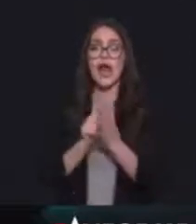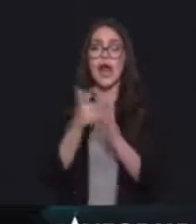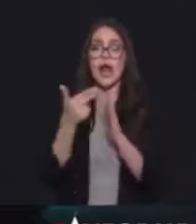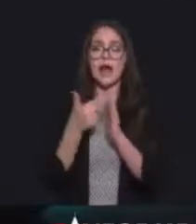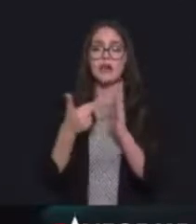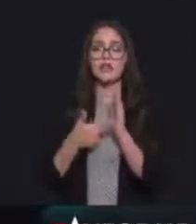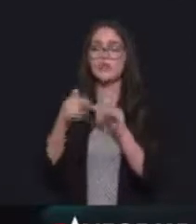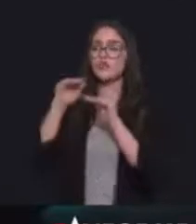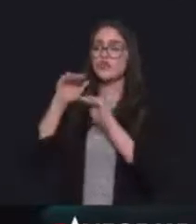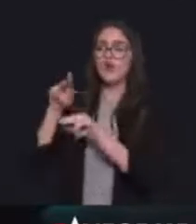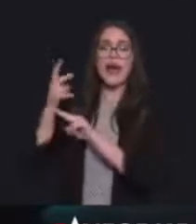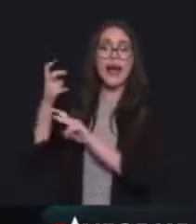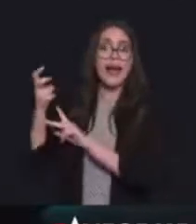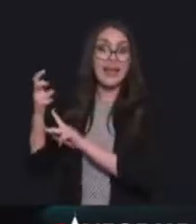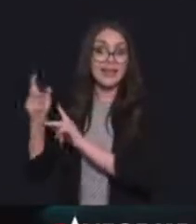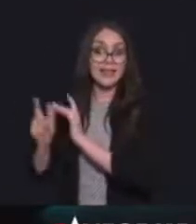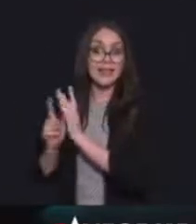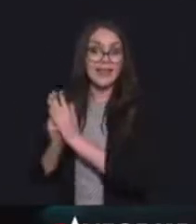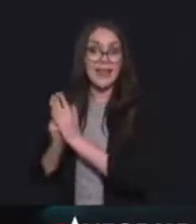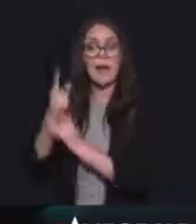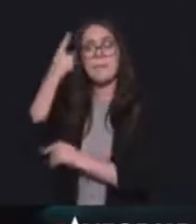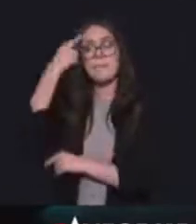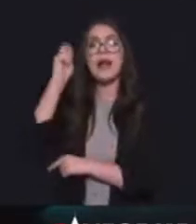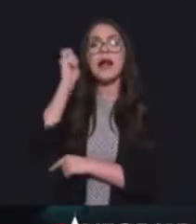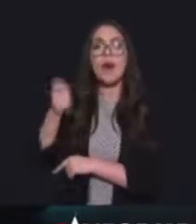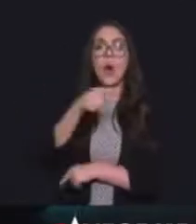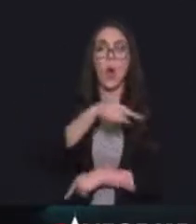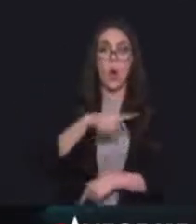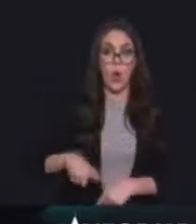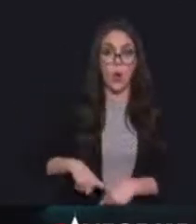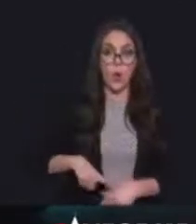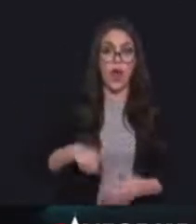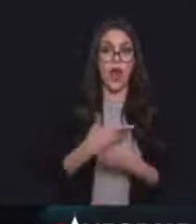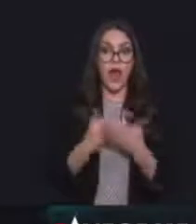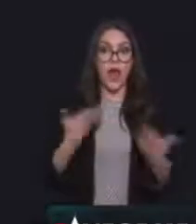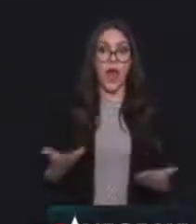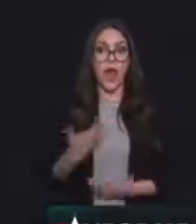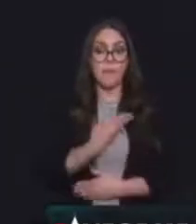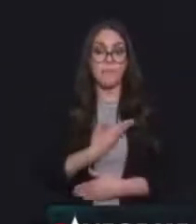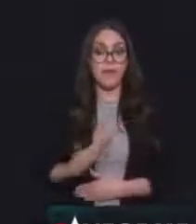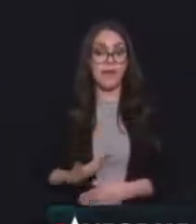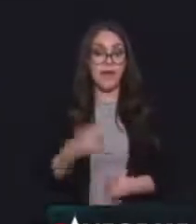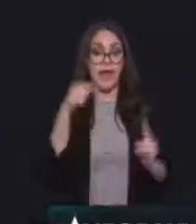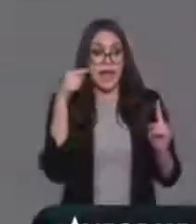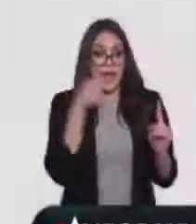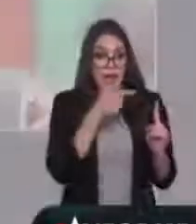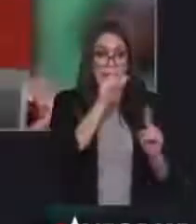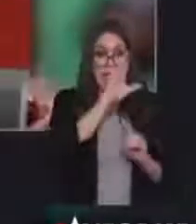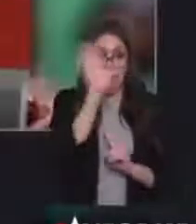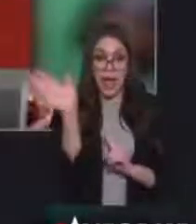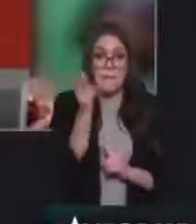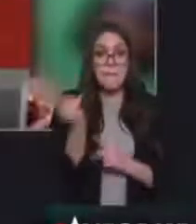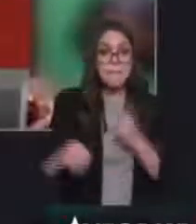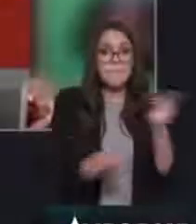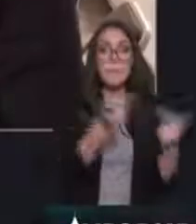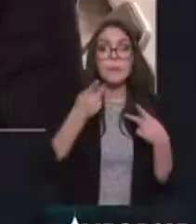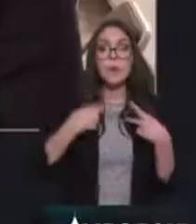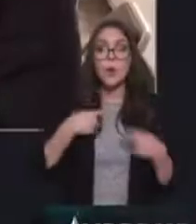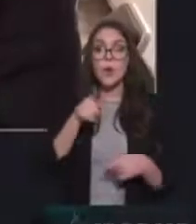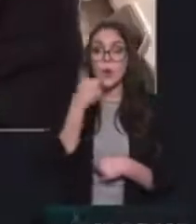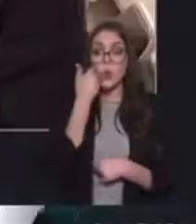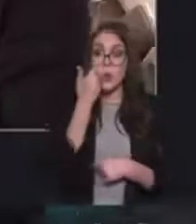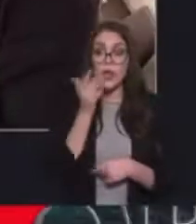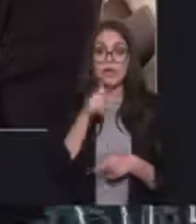esta reforma respecto a la revocación de mandato. Esta ley reglamentaria es algo que permite que todos